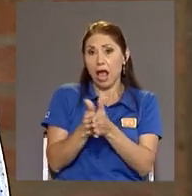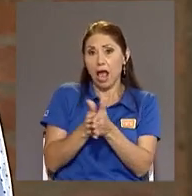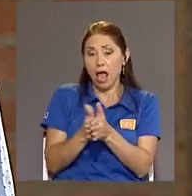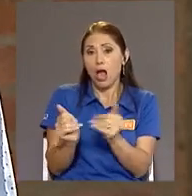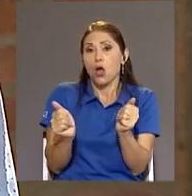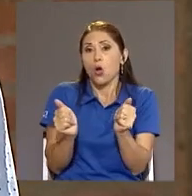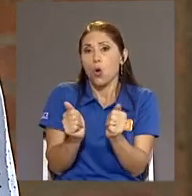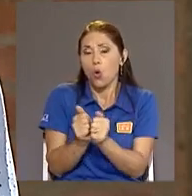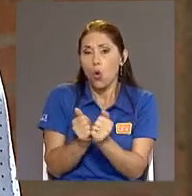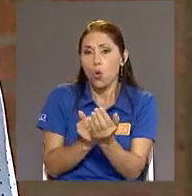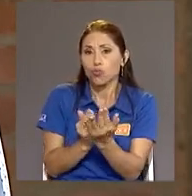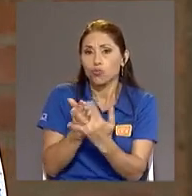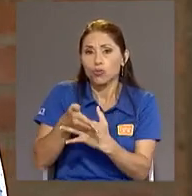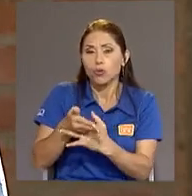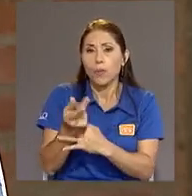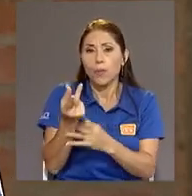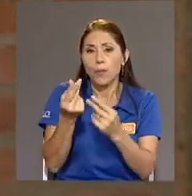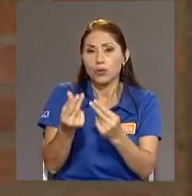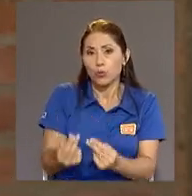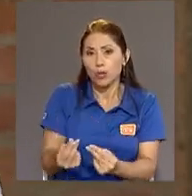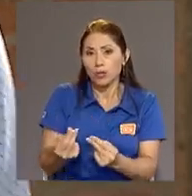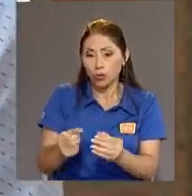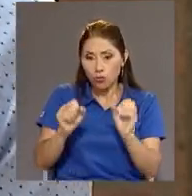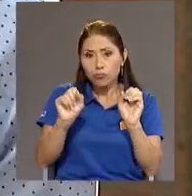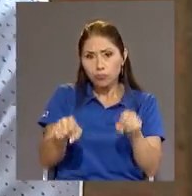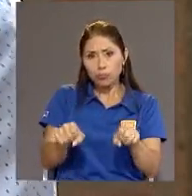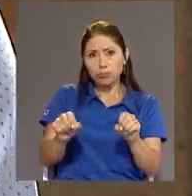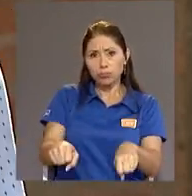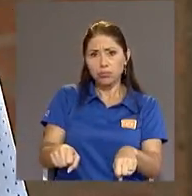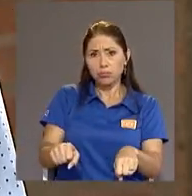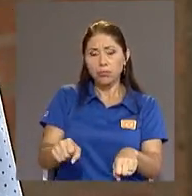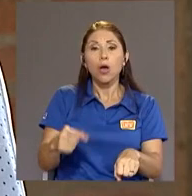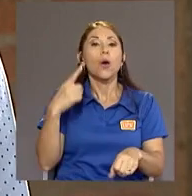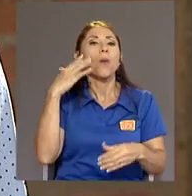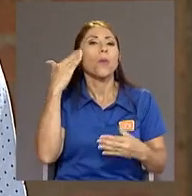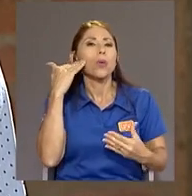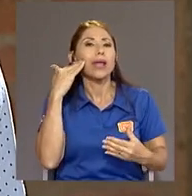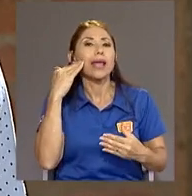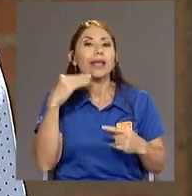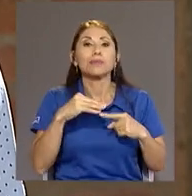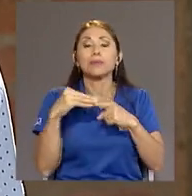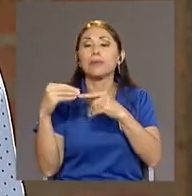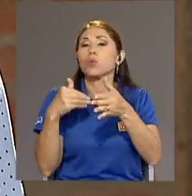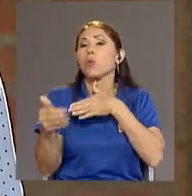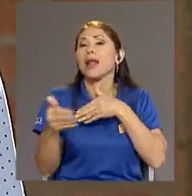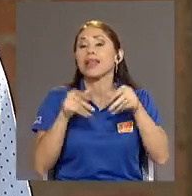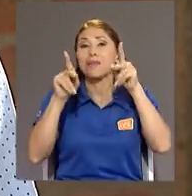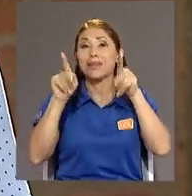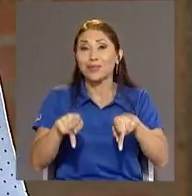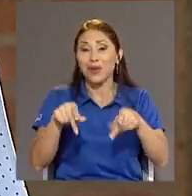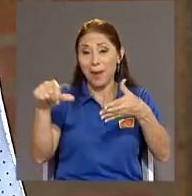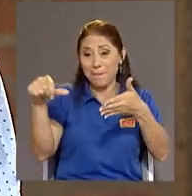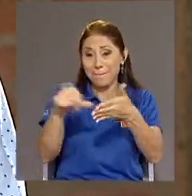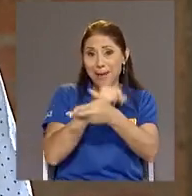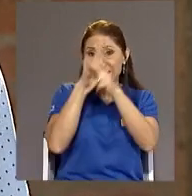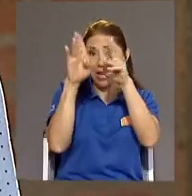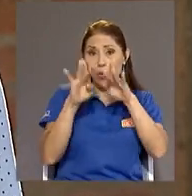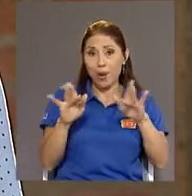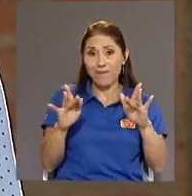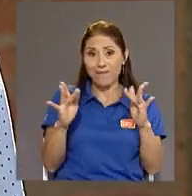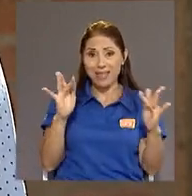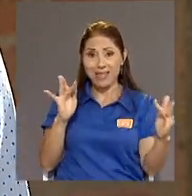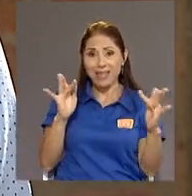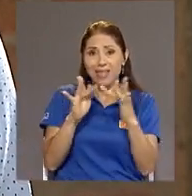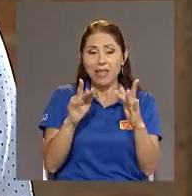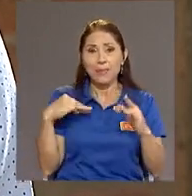es posible, sobre todo porque cuando cualquier persona que ingrese a la página del Ministerio de Hacienda y trata de hacer un esfuerzo